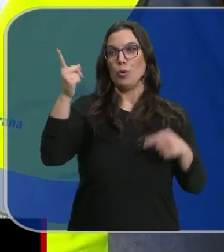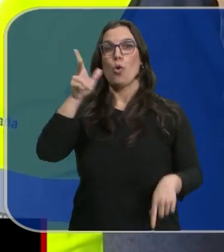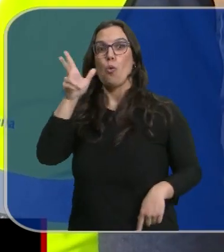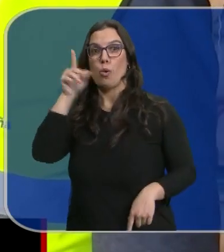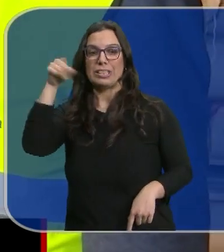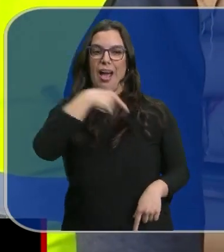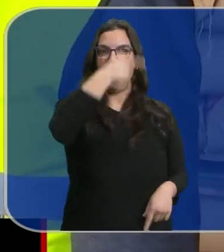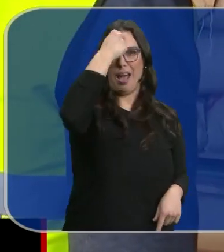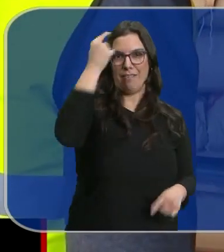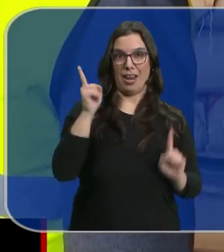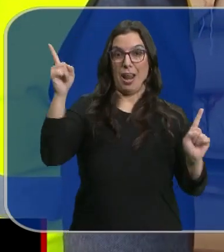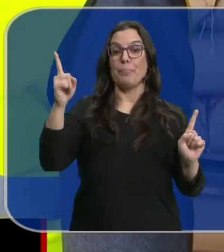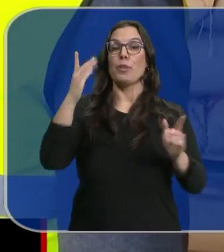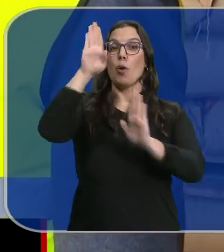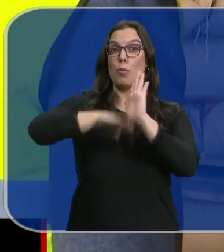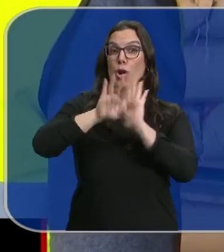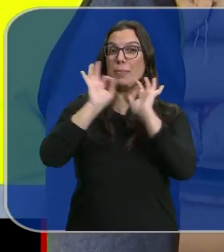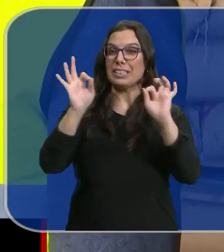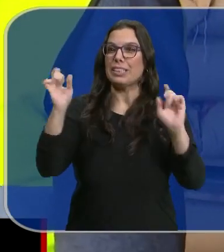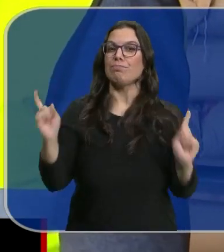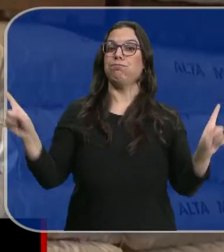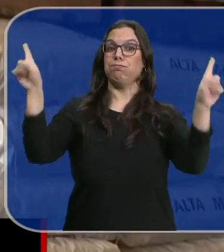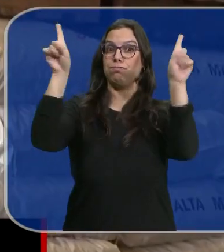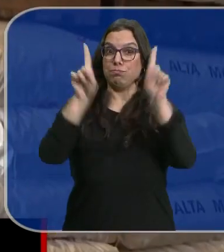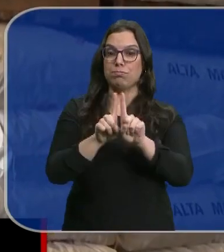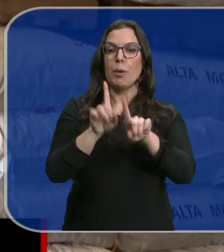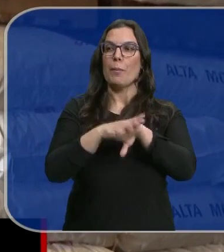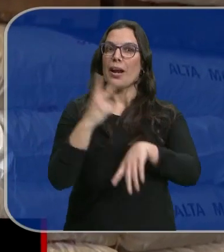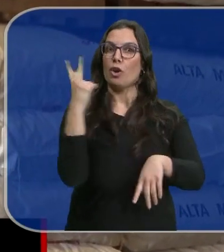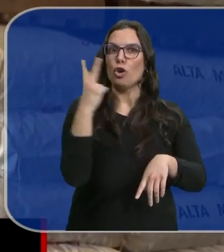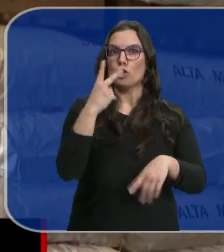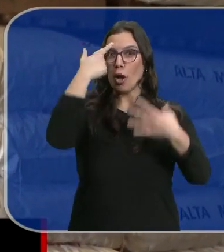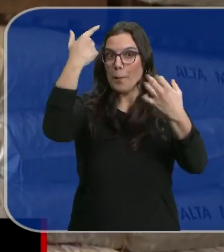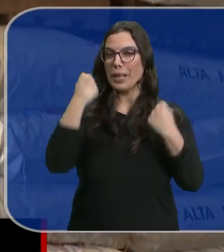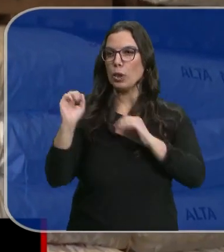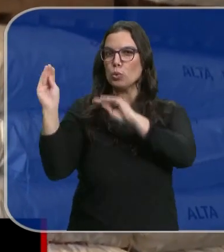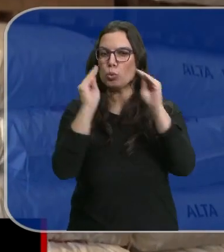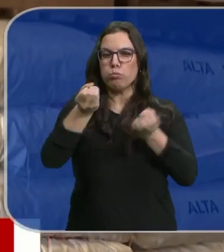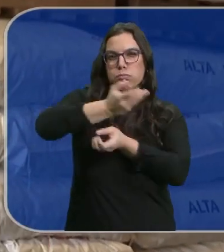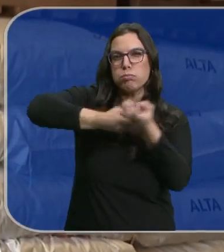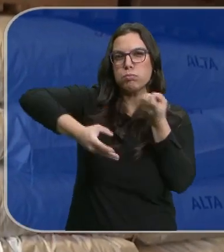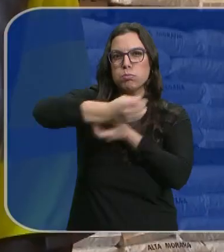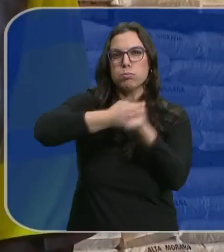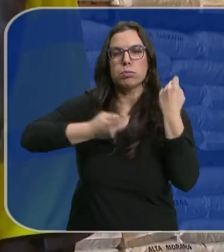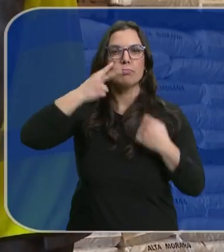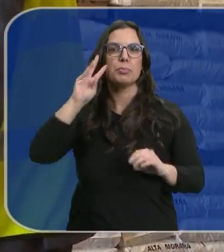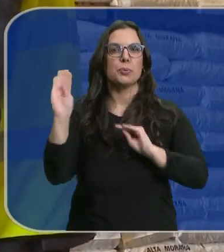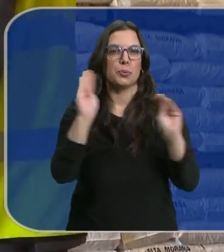Ávila. El programa Cultiva los ha juntado físicamente para que puedan, sobre el terreno, intercambiar